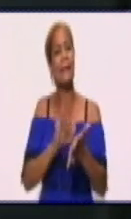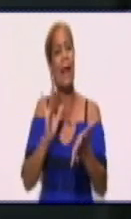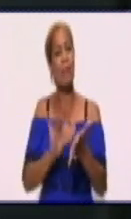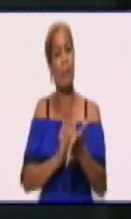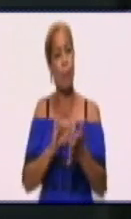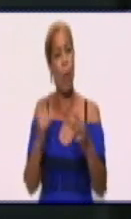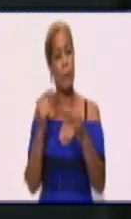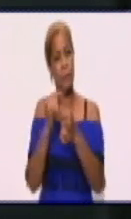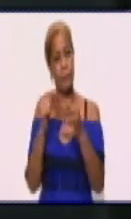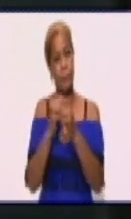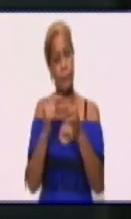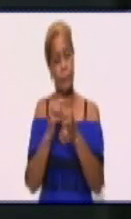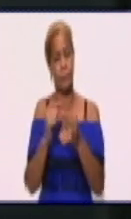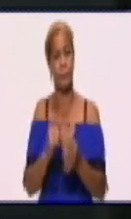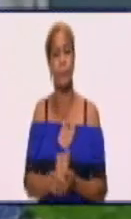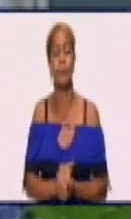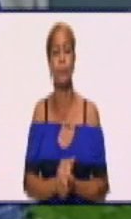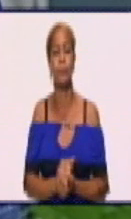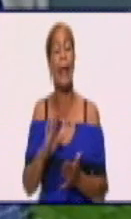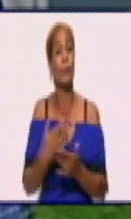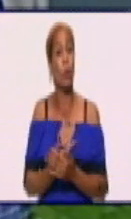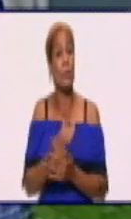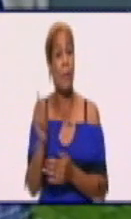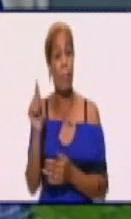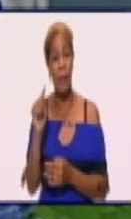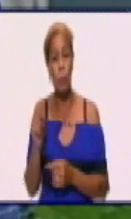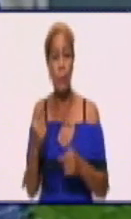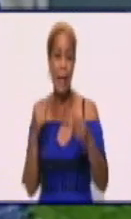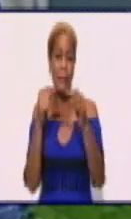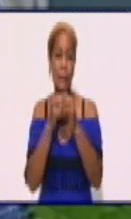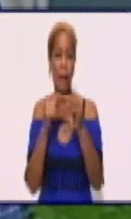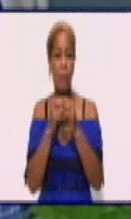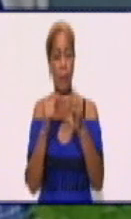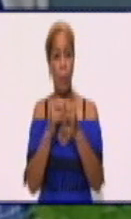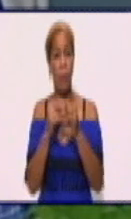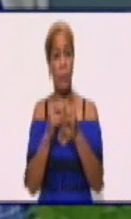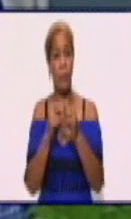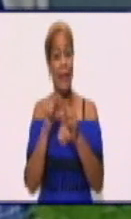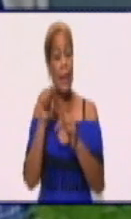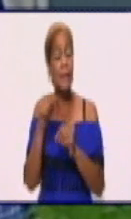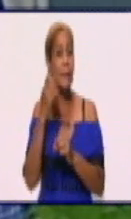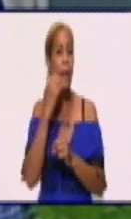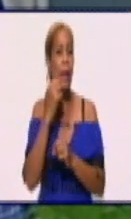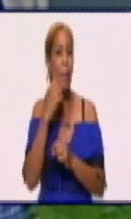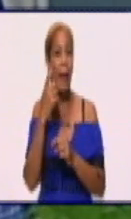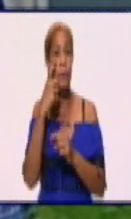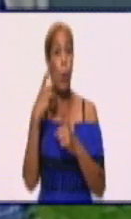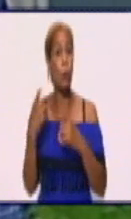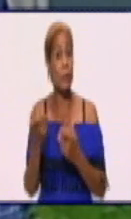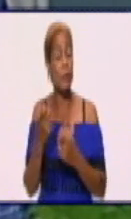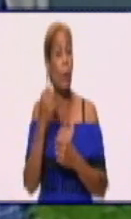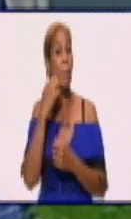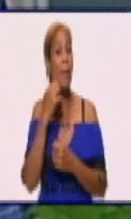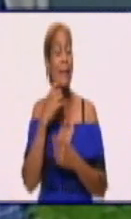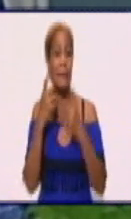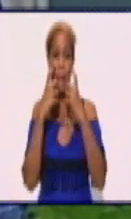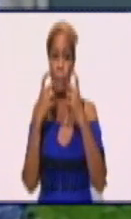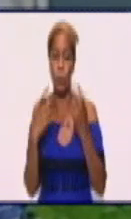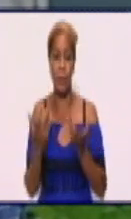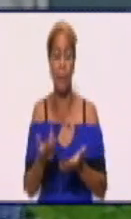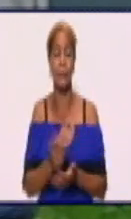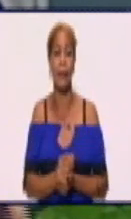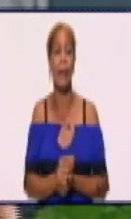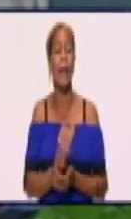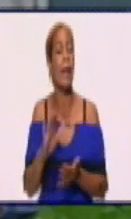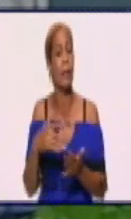personas naturales el transfer move quizás sea el más conocido el más popular yo le propongo aunque